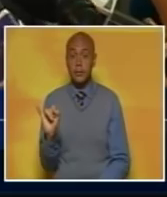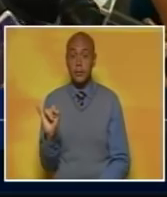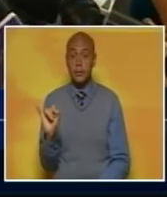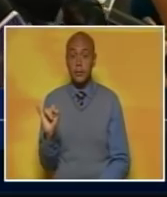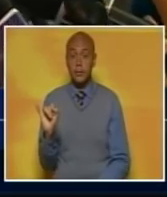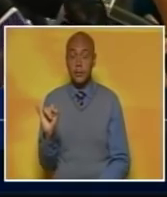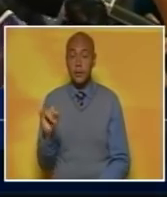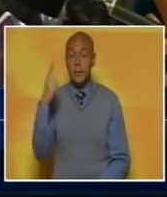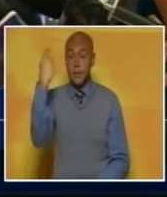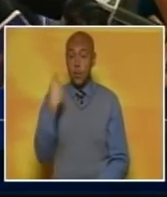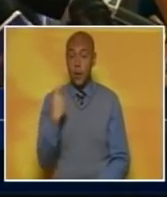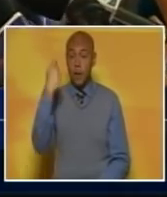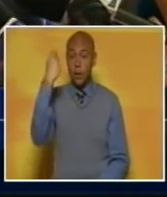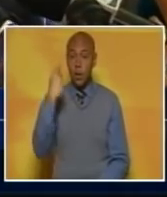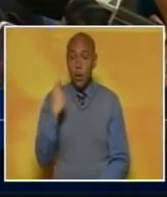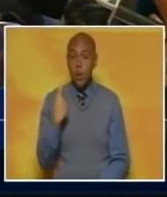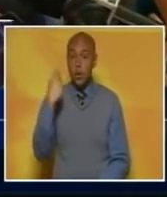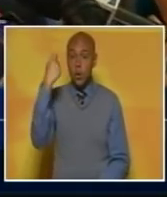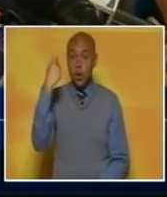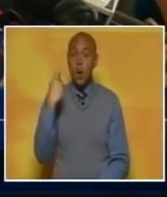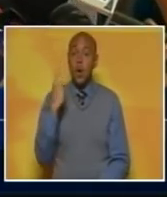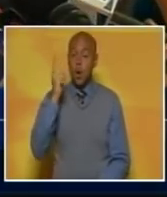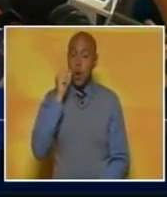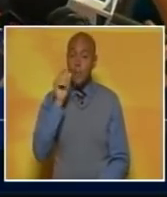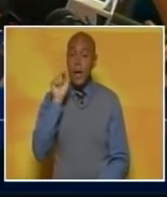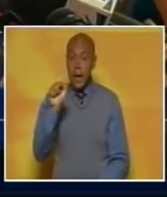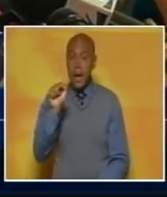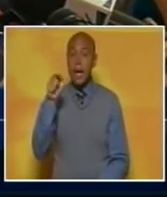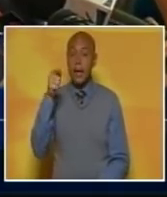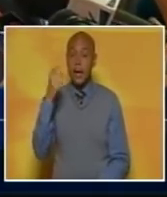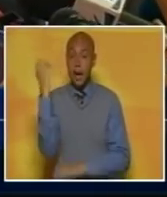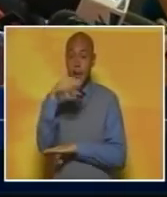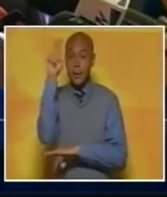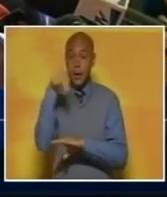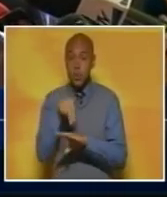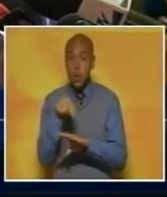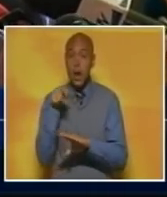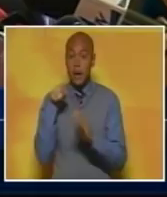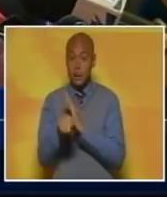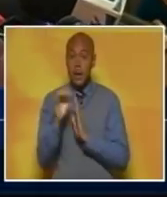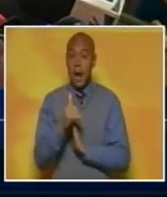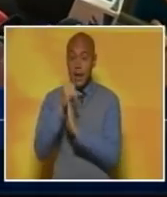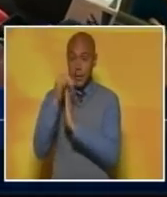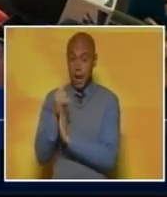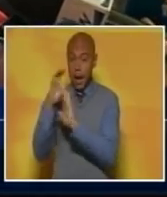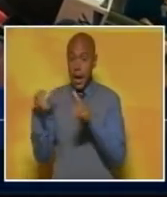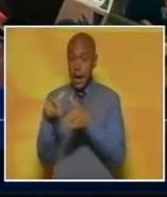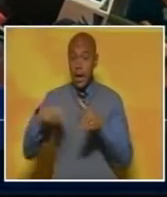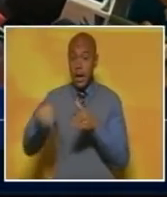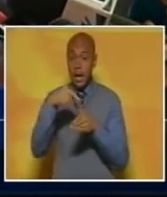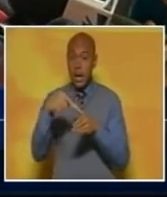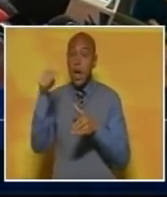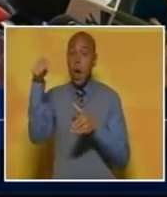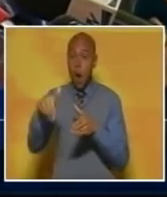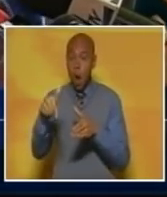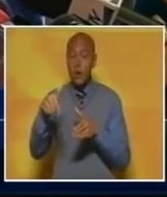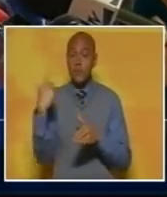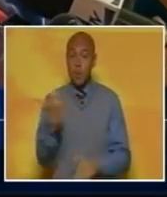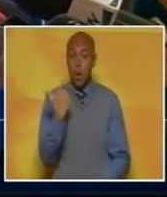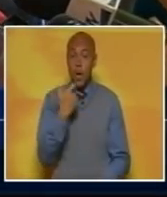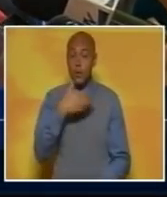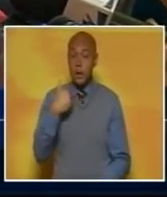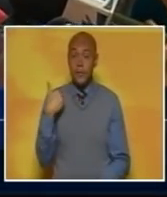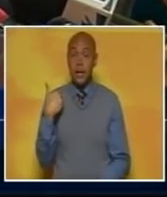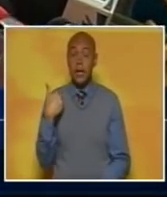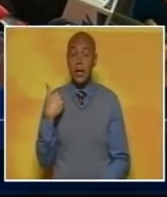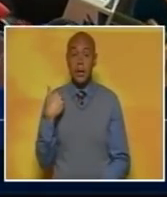que los diputados representan a la Asamblea Nacional. Y lo que hoy se está buscando es